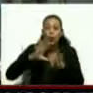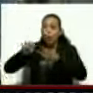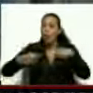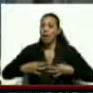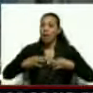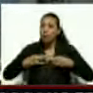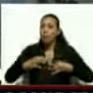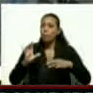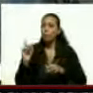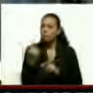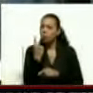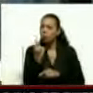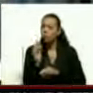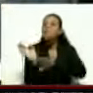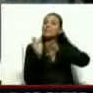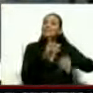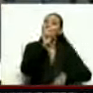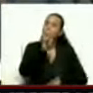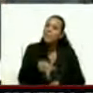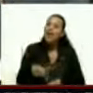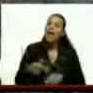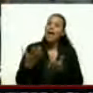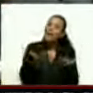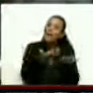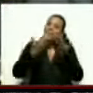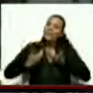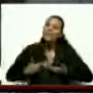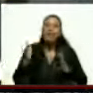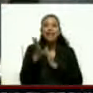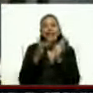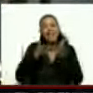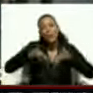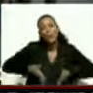regalos y estrenos, sino también para recibir